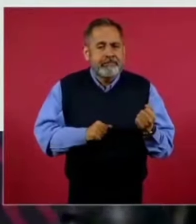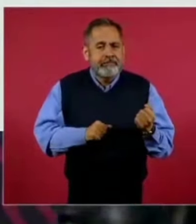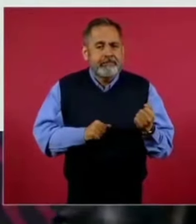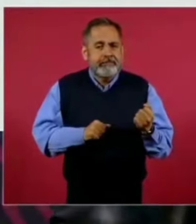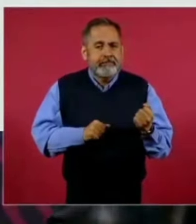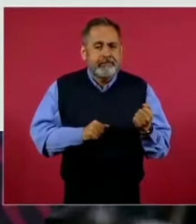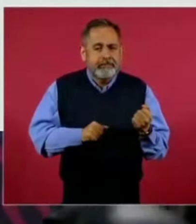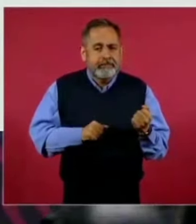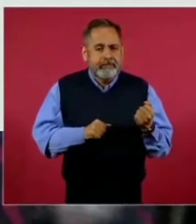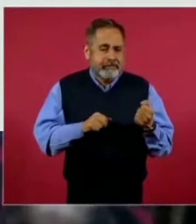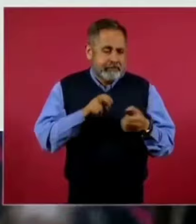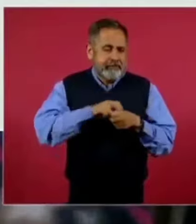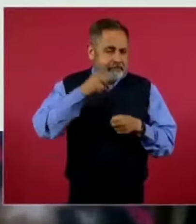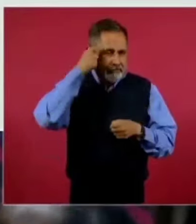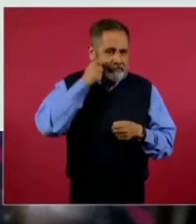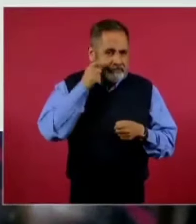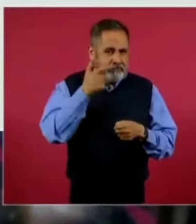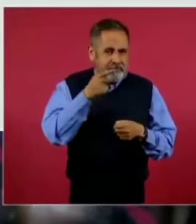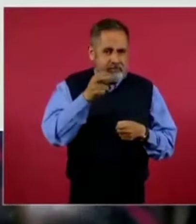de Guerrero